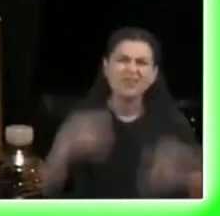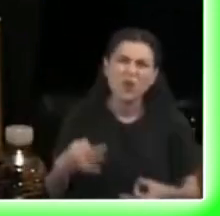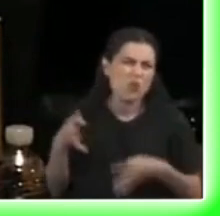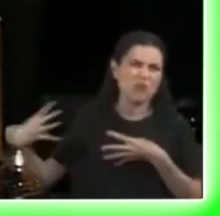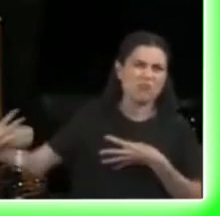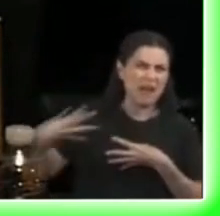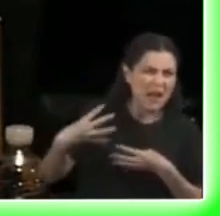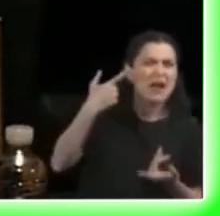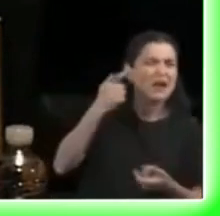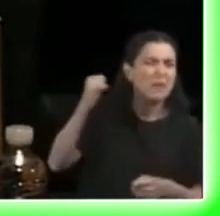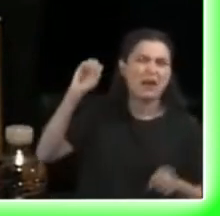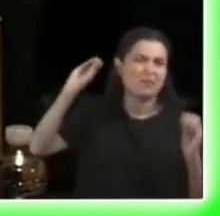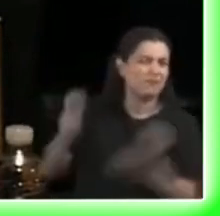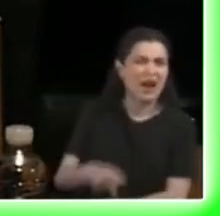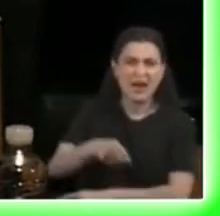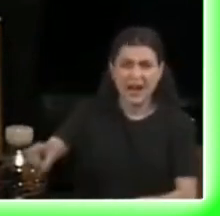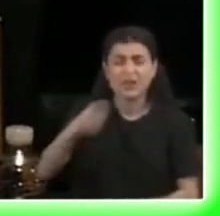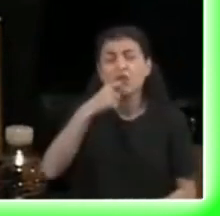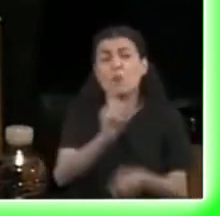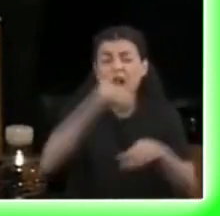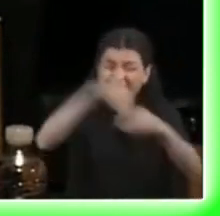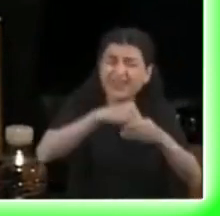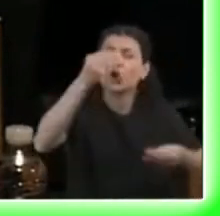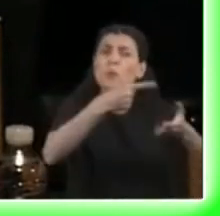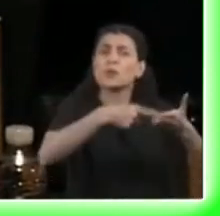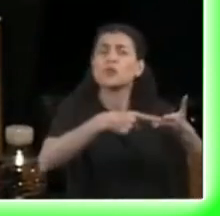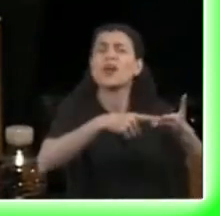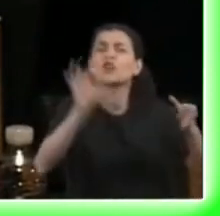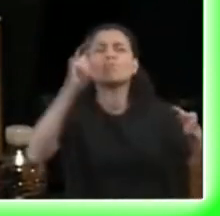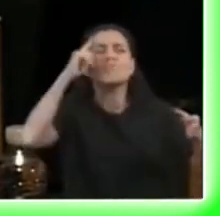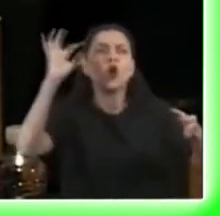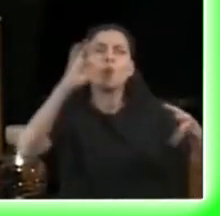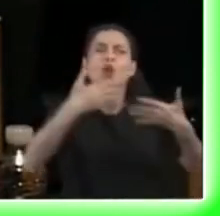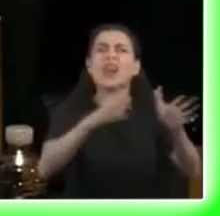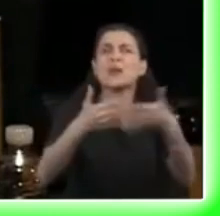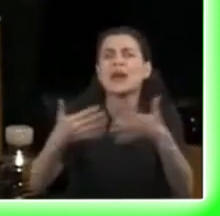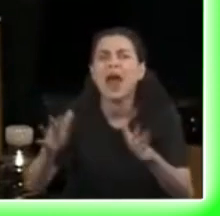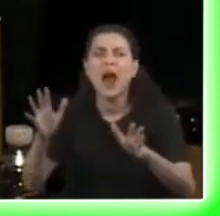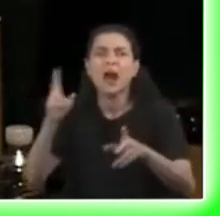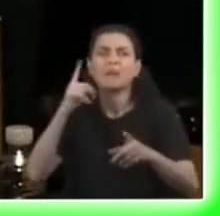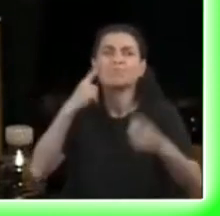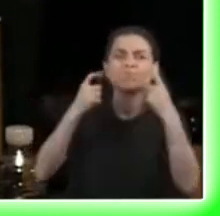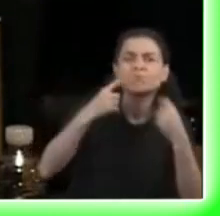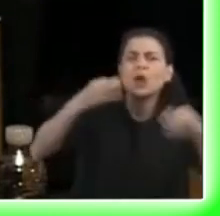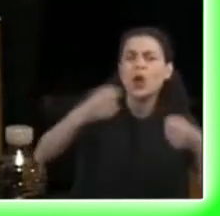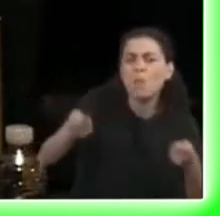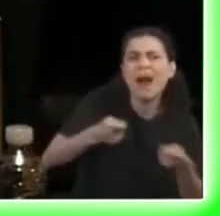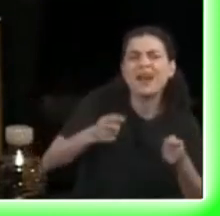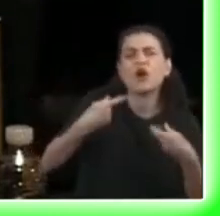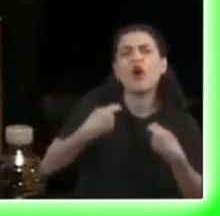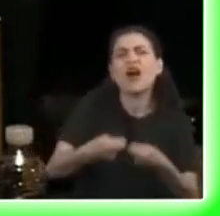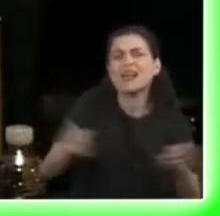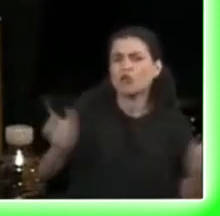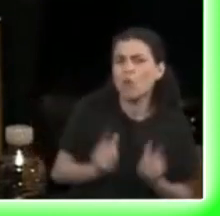qué? Porque un presupuesto liberal y austero significa el fin de miles de curros. Y como son el partido del Estado,